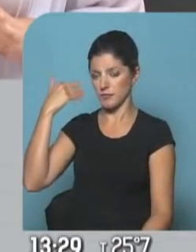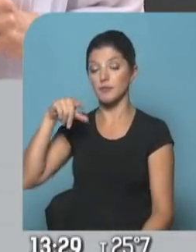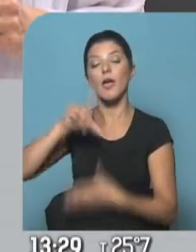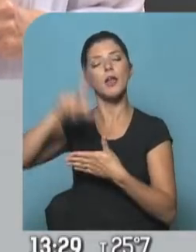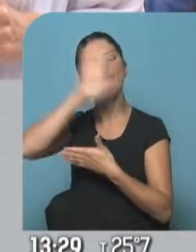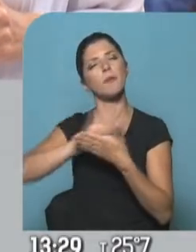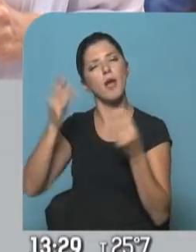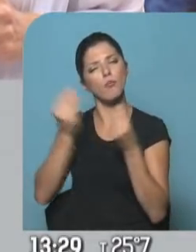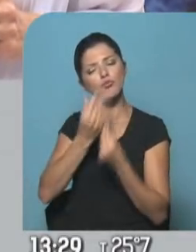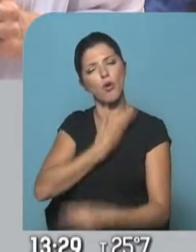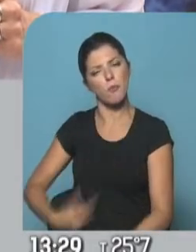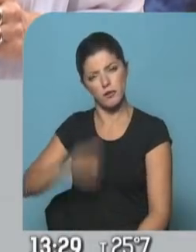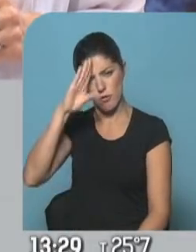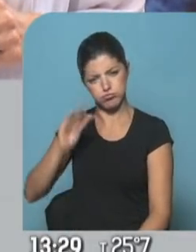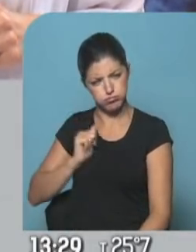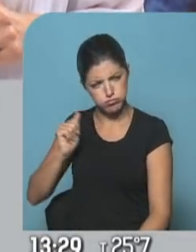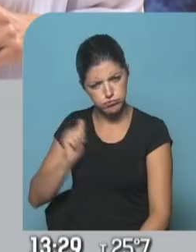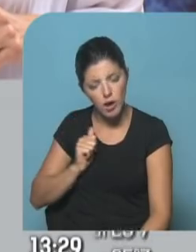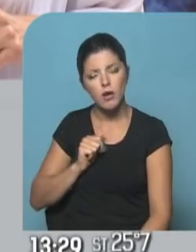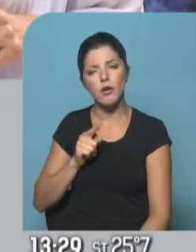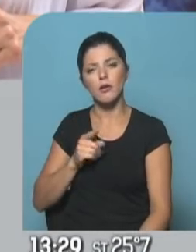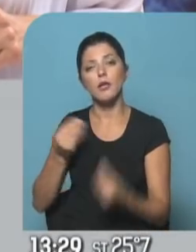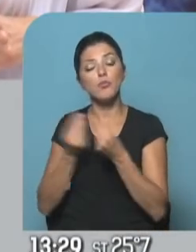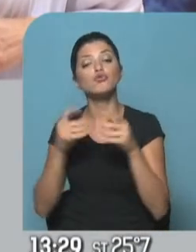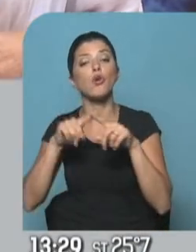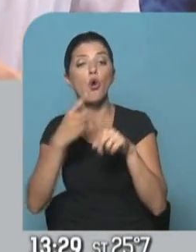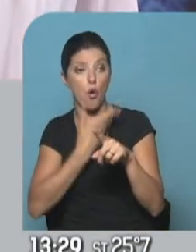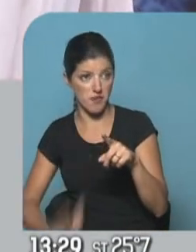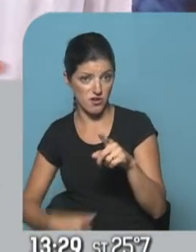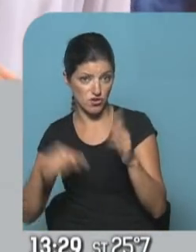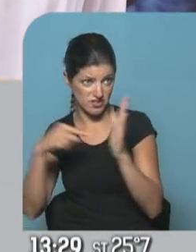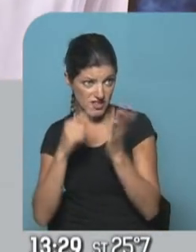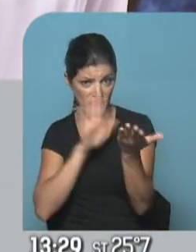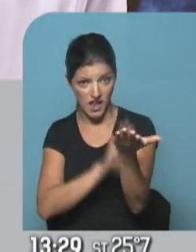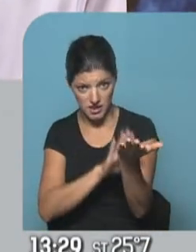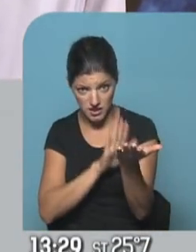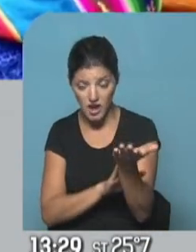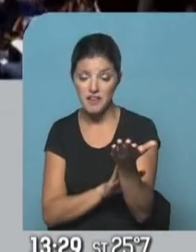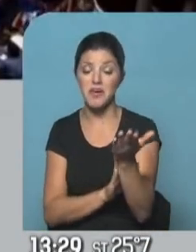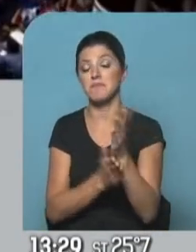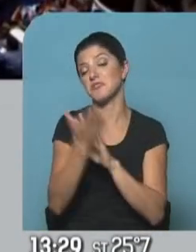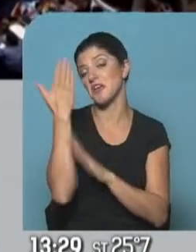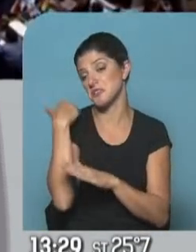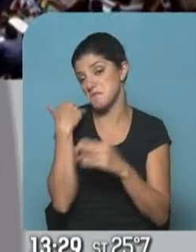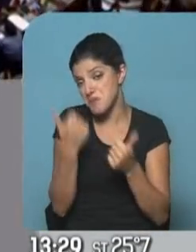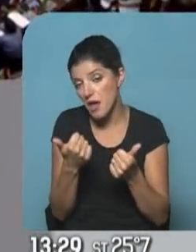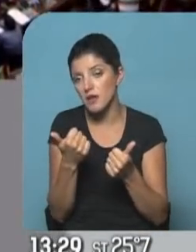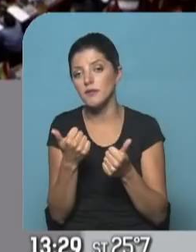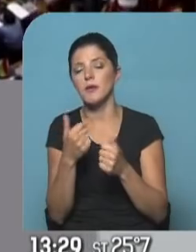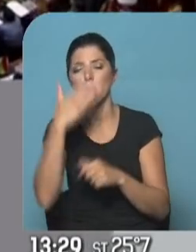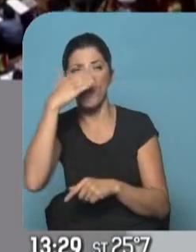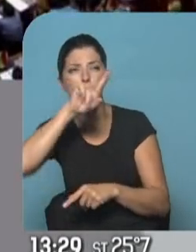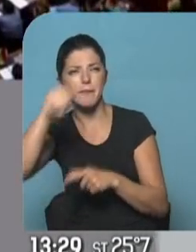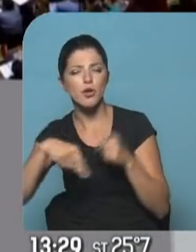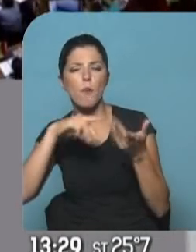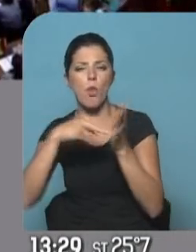centro izquierda, que les ha ido muy bien en una época, y la economía y los errores propios han generado